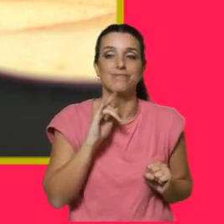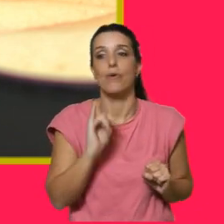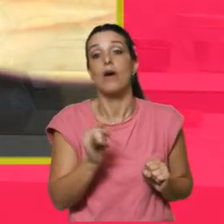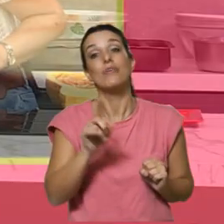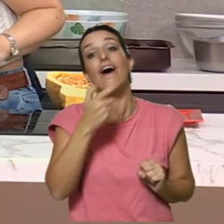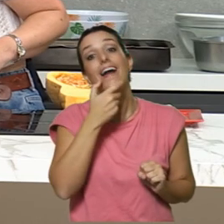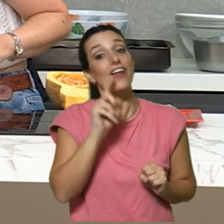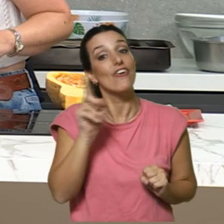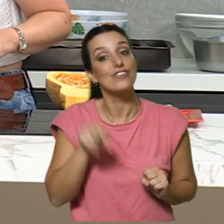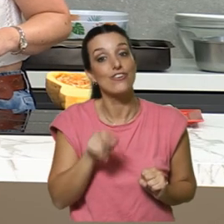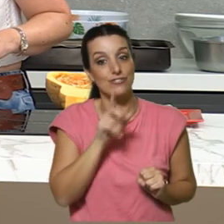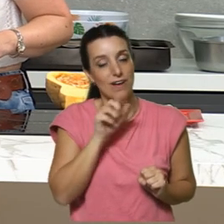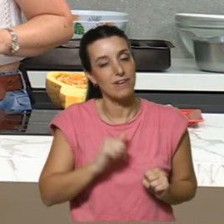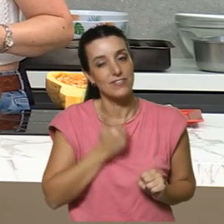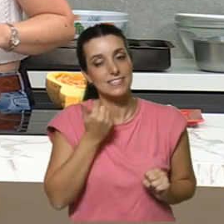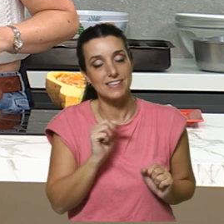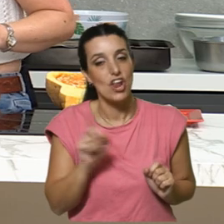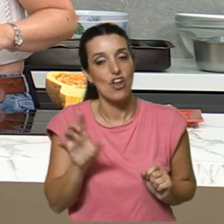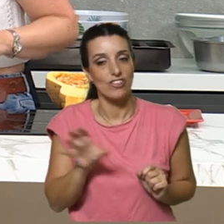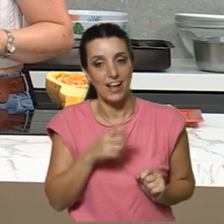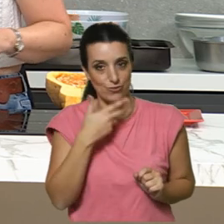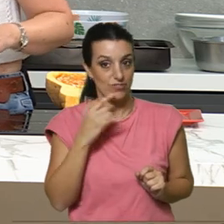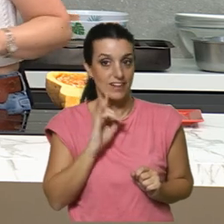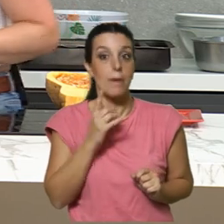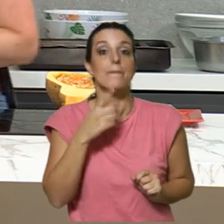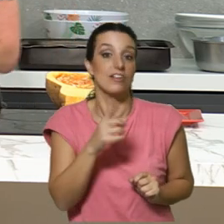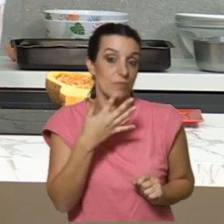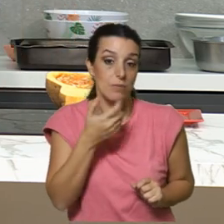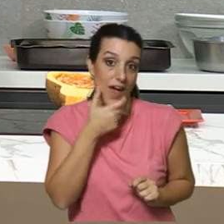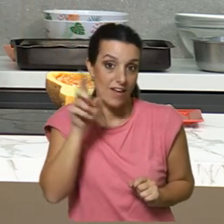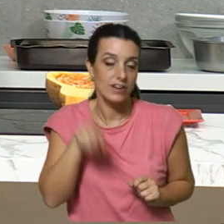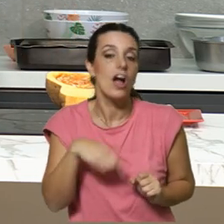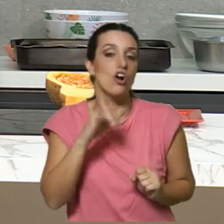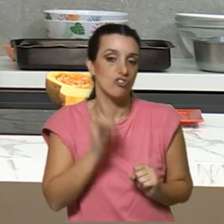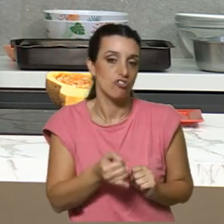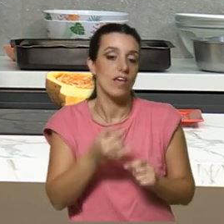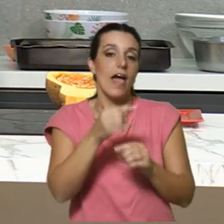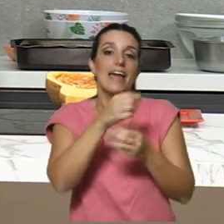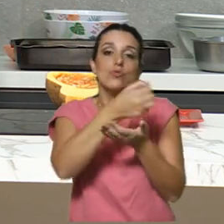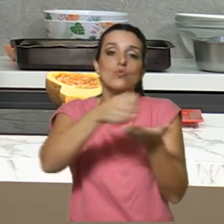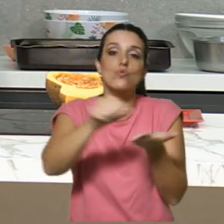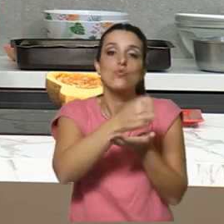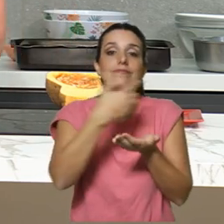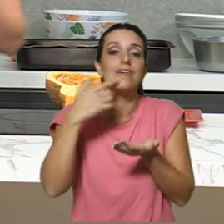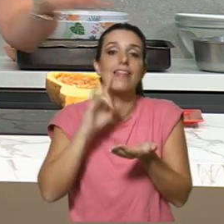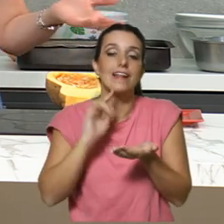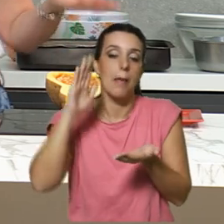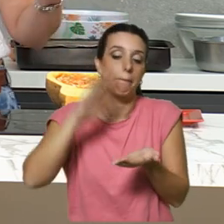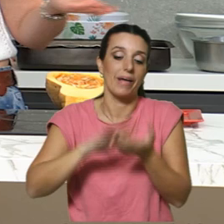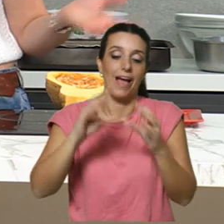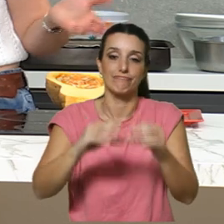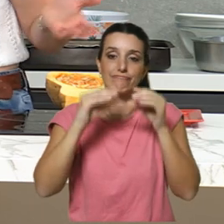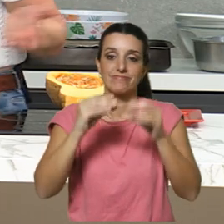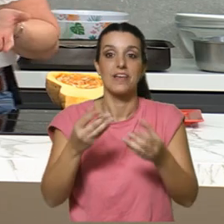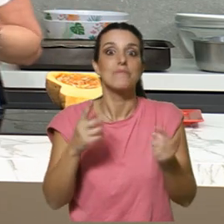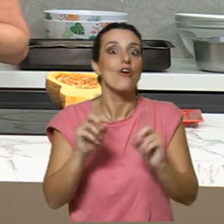Ana Laura, aproveché, no digan nada, hoy no, no, pero si hubiese estado Ana Laura, las hubiese traído a la mitad rellenas con dulce de leche, pero como no está, perfecto, aprovechamos para